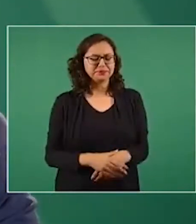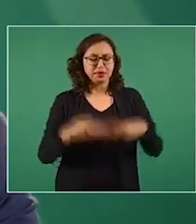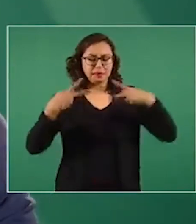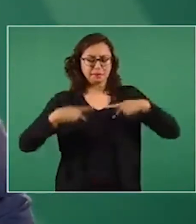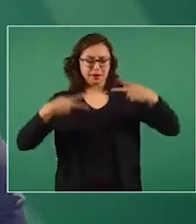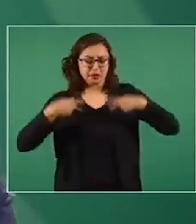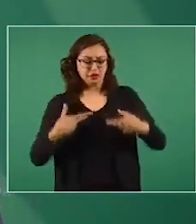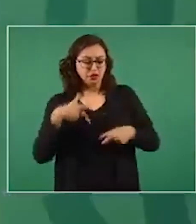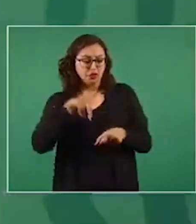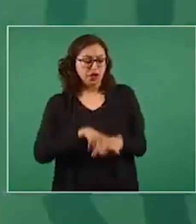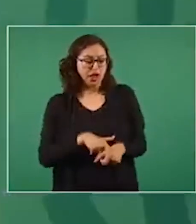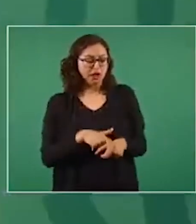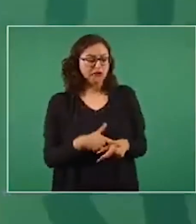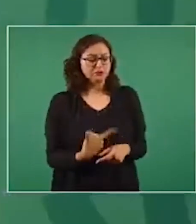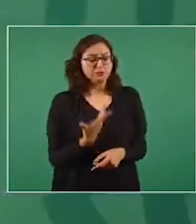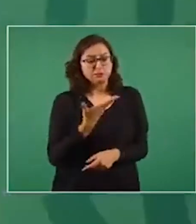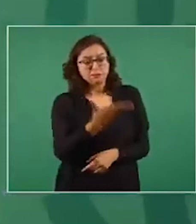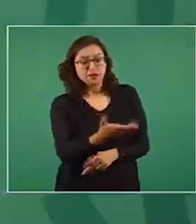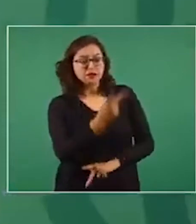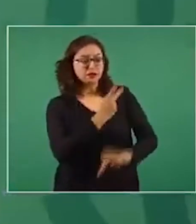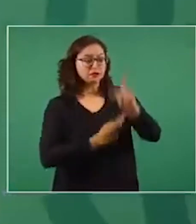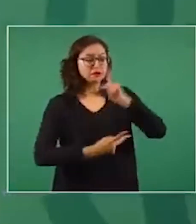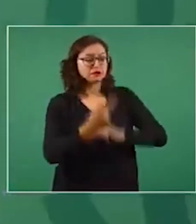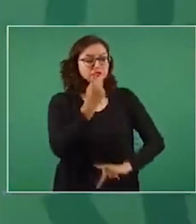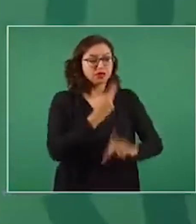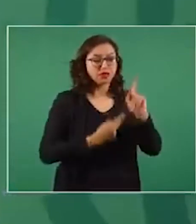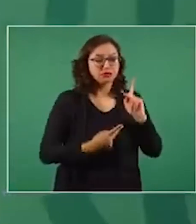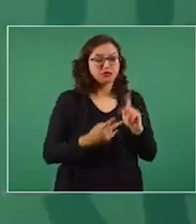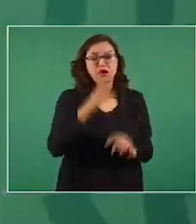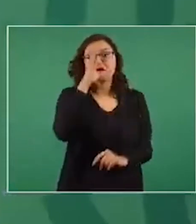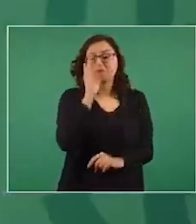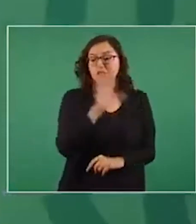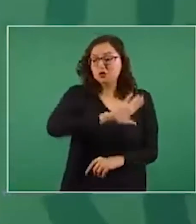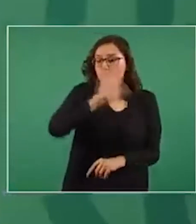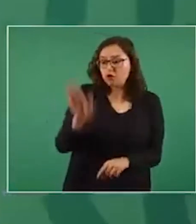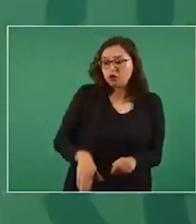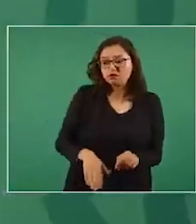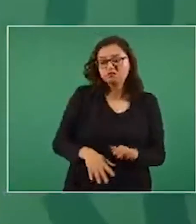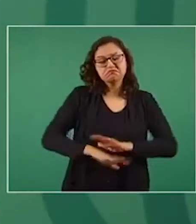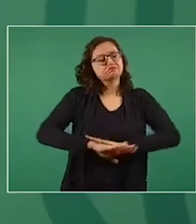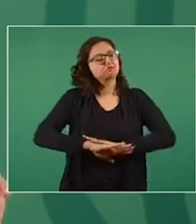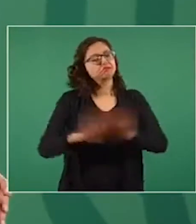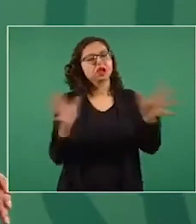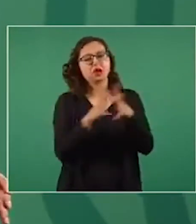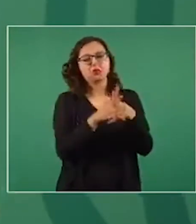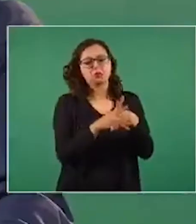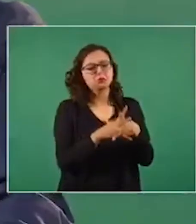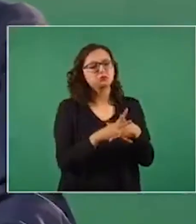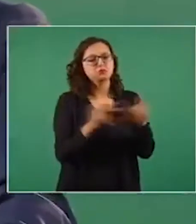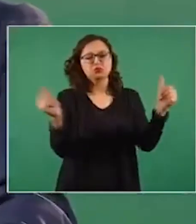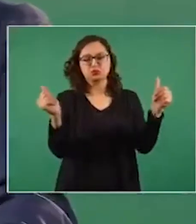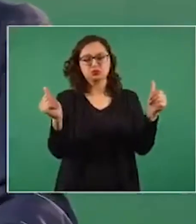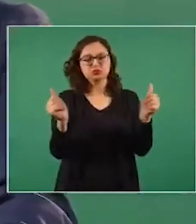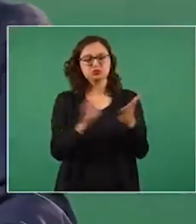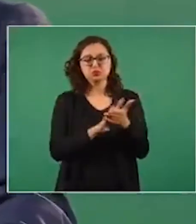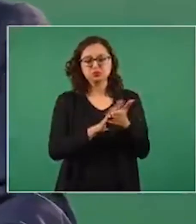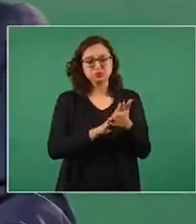se terminan desaparecen cuando uno se muere las deudas de nosotros